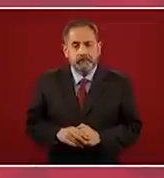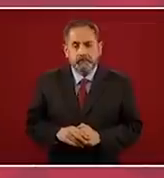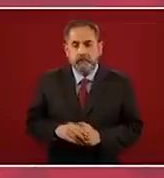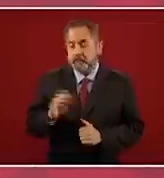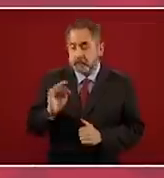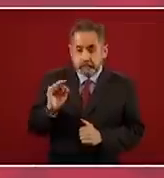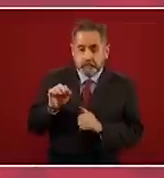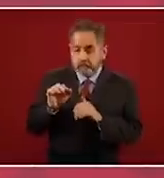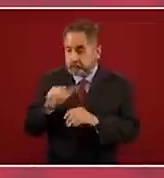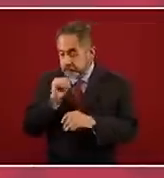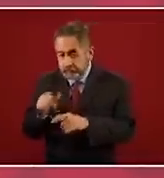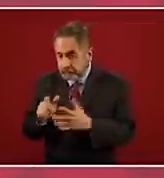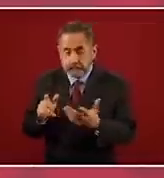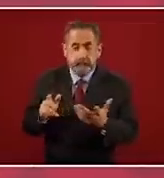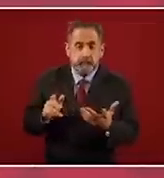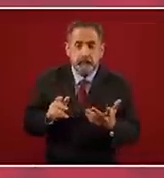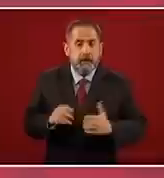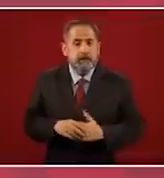Si no es así,